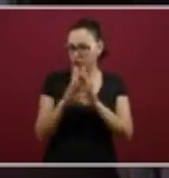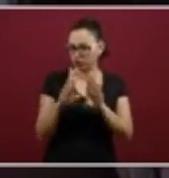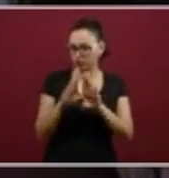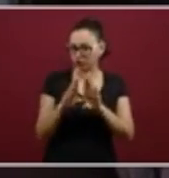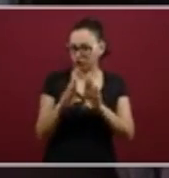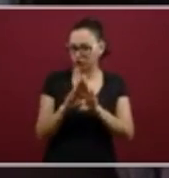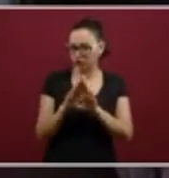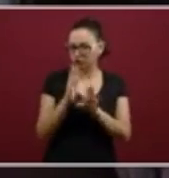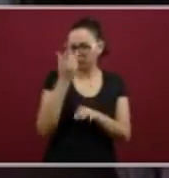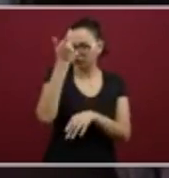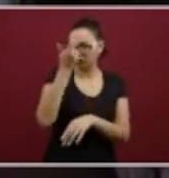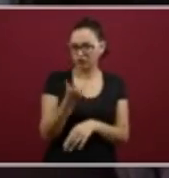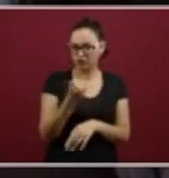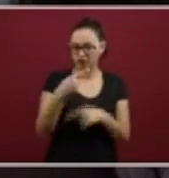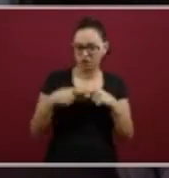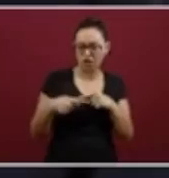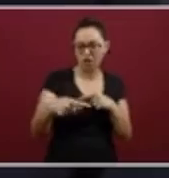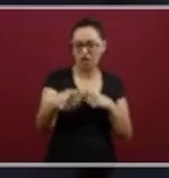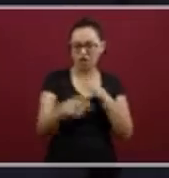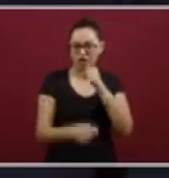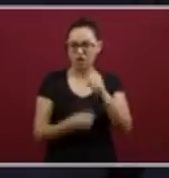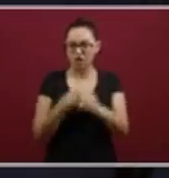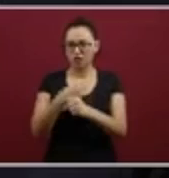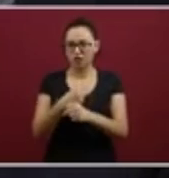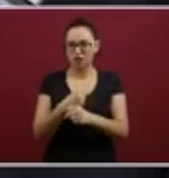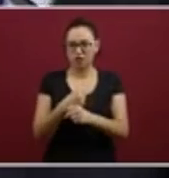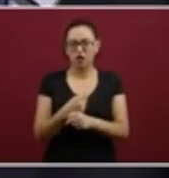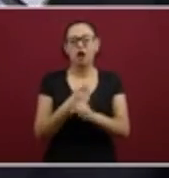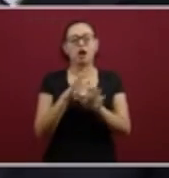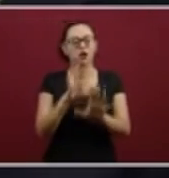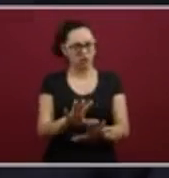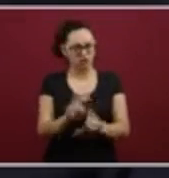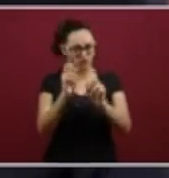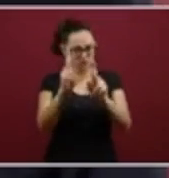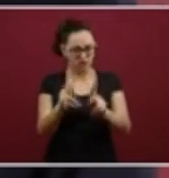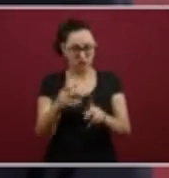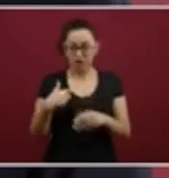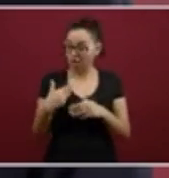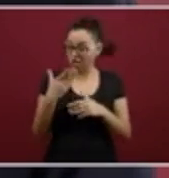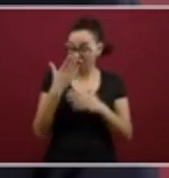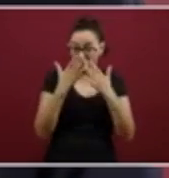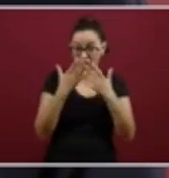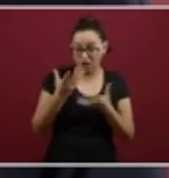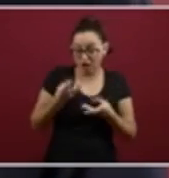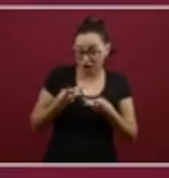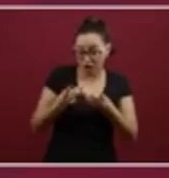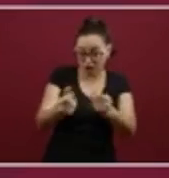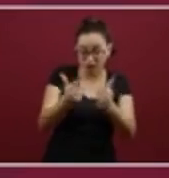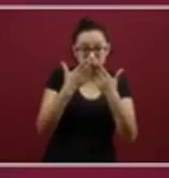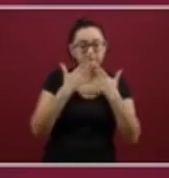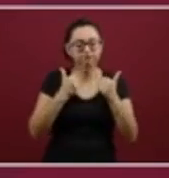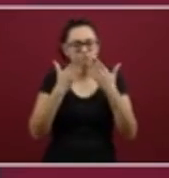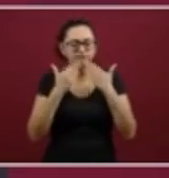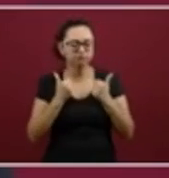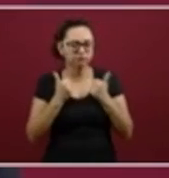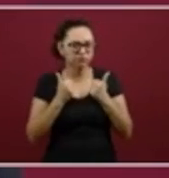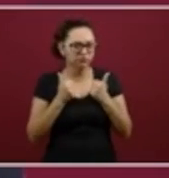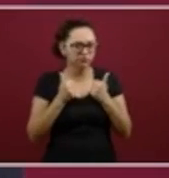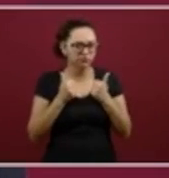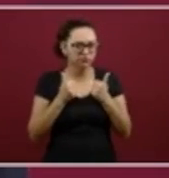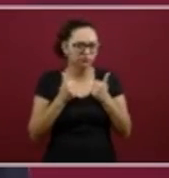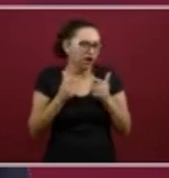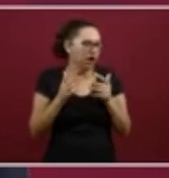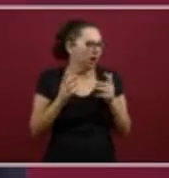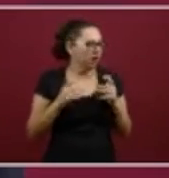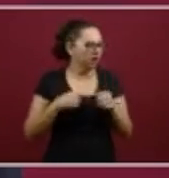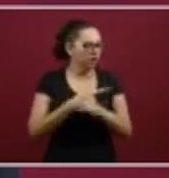del dinero que se presupuestó para estos fondos? Si no se justifica, no se va a ejercer. Yo les voy a comentar